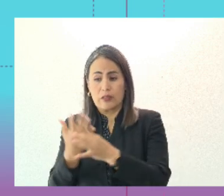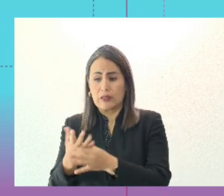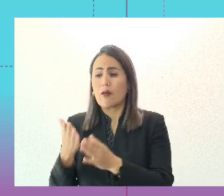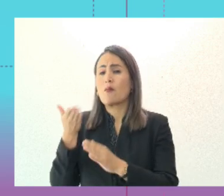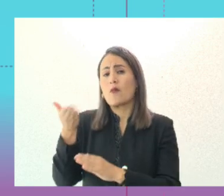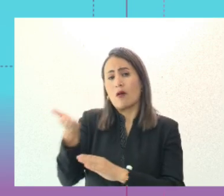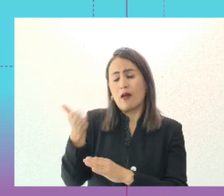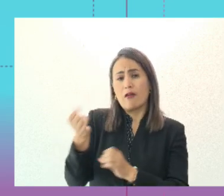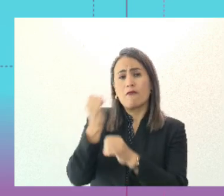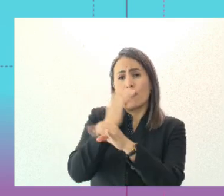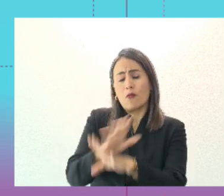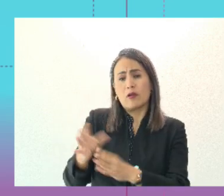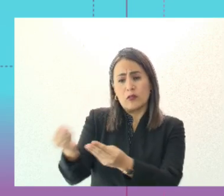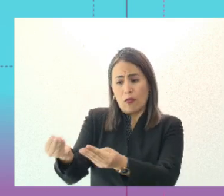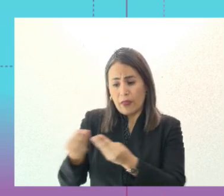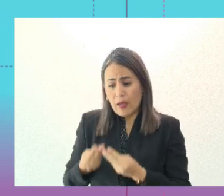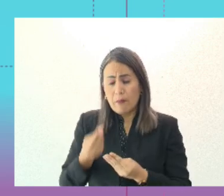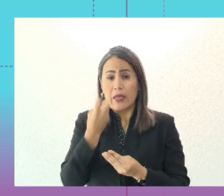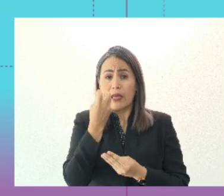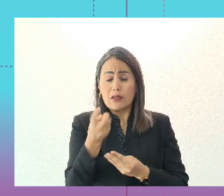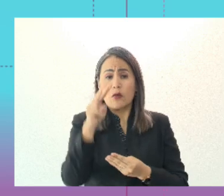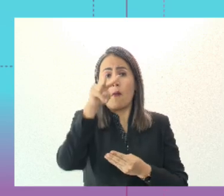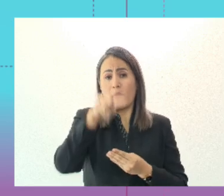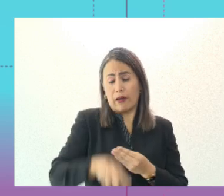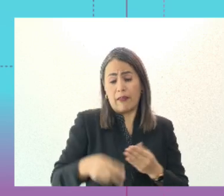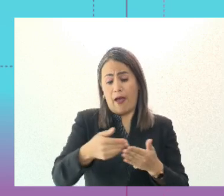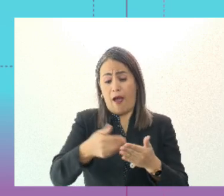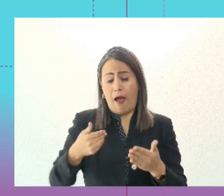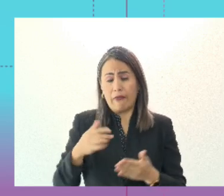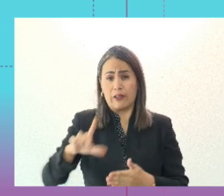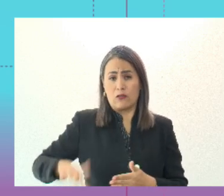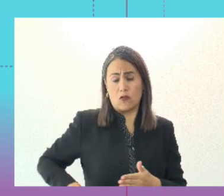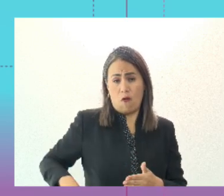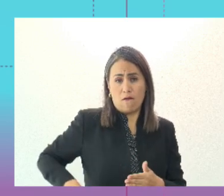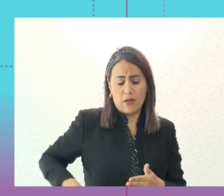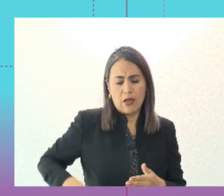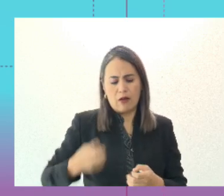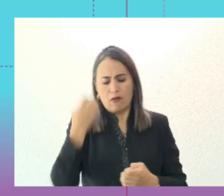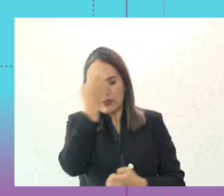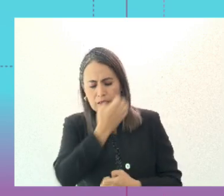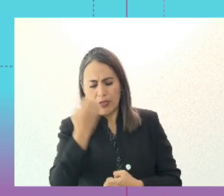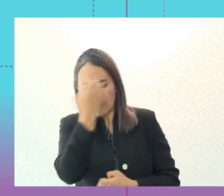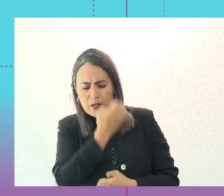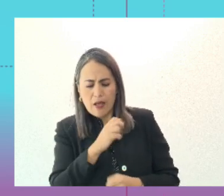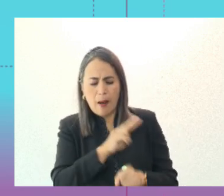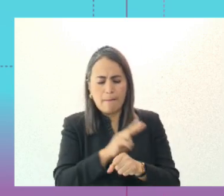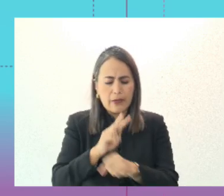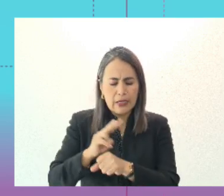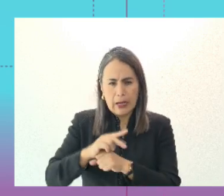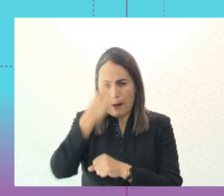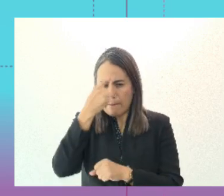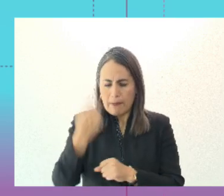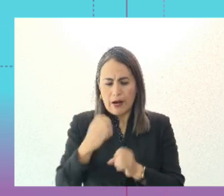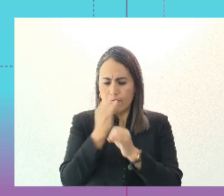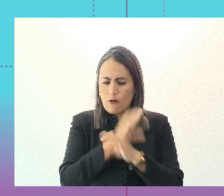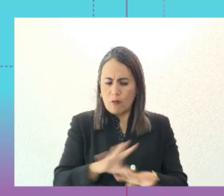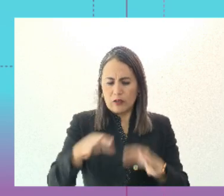todo esto, en un control gubernamental que estuvo detrás para que la información fuera veraz. El que sigue, por favor.